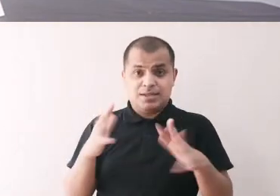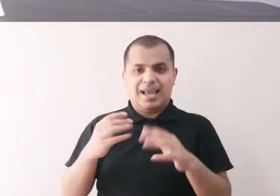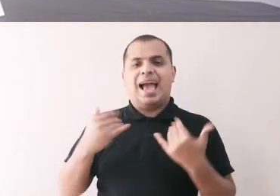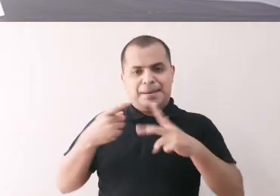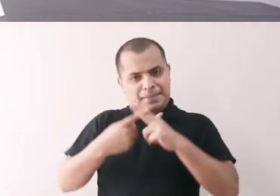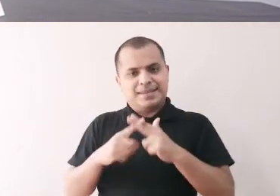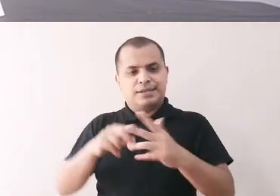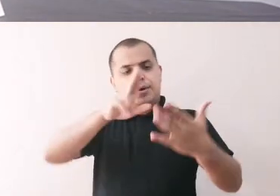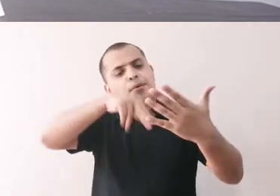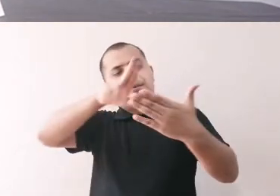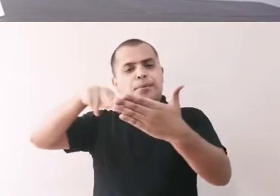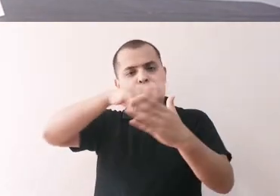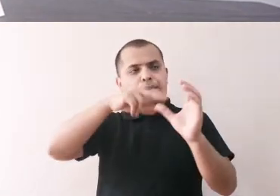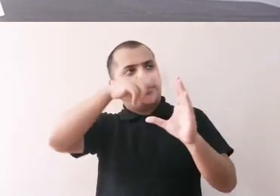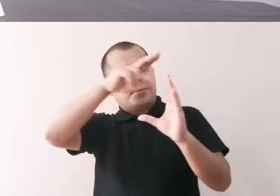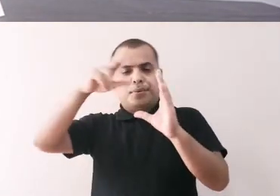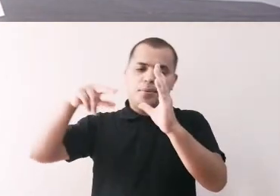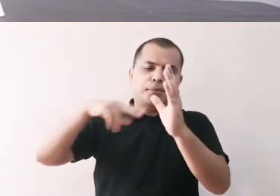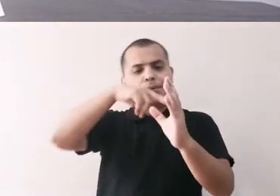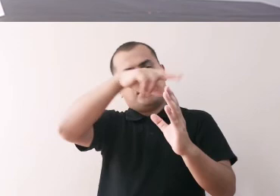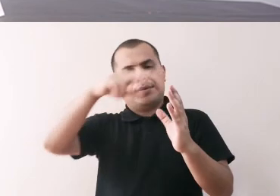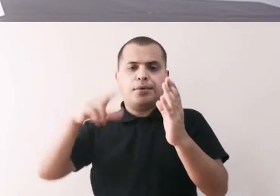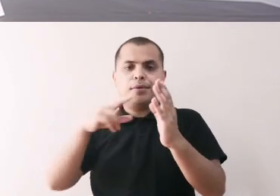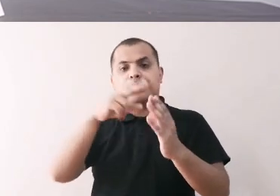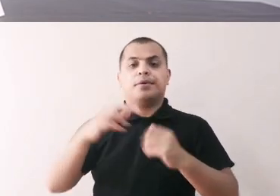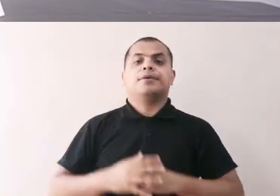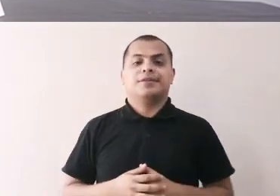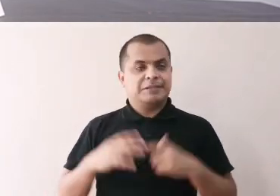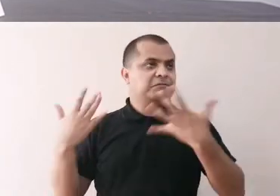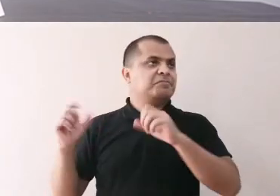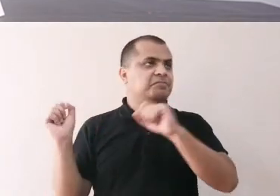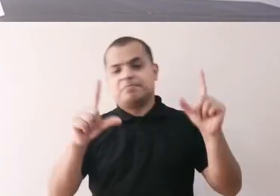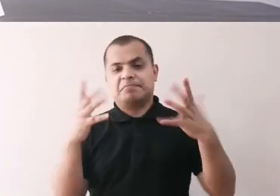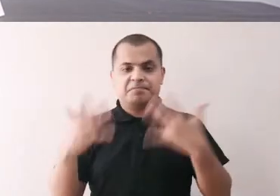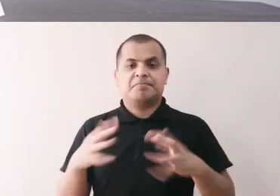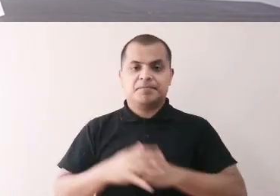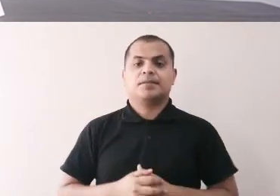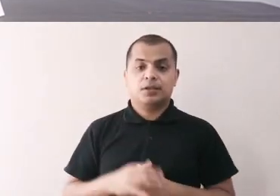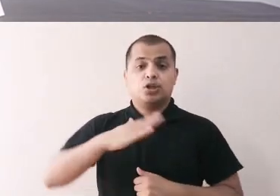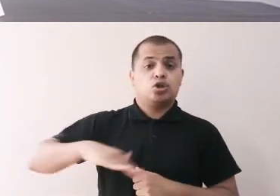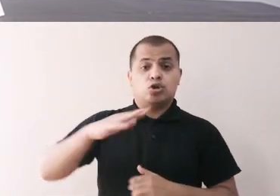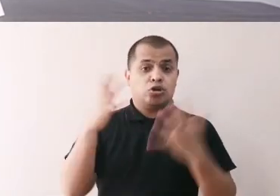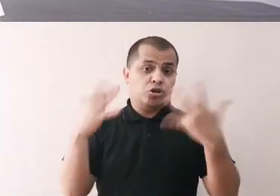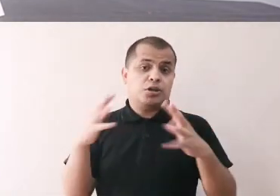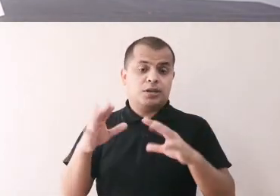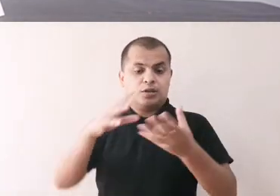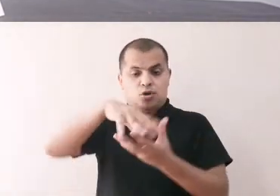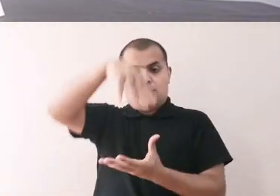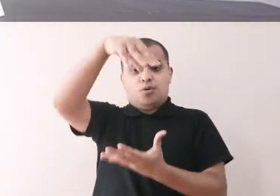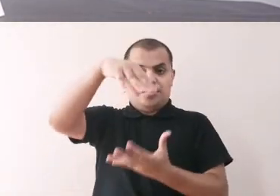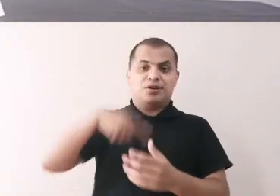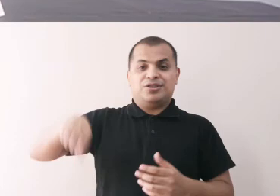a pintar todo nuestro conito con nuestras témperas y listo. De esta manera tenemos ya